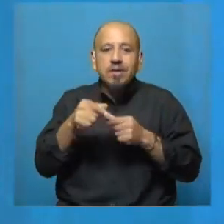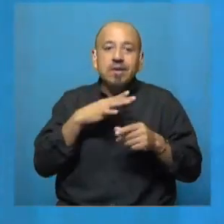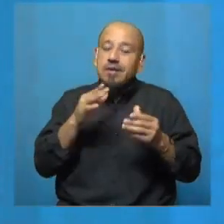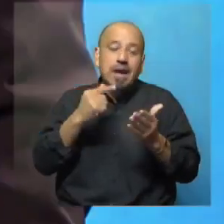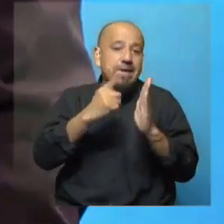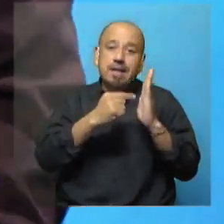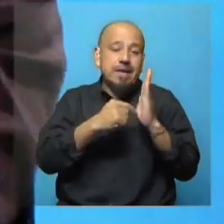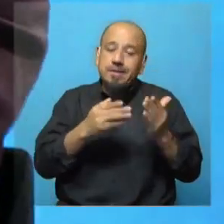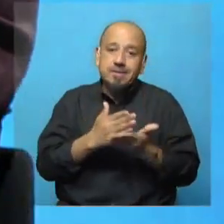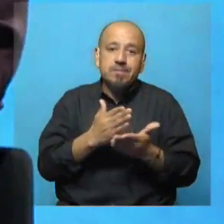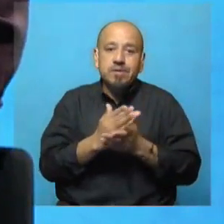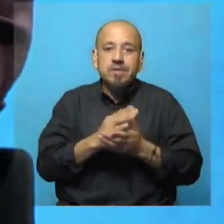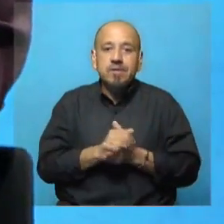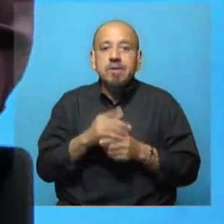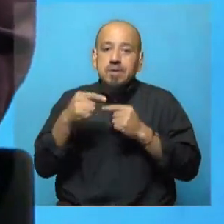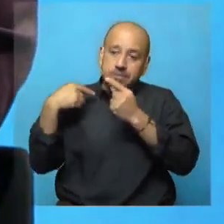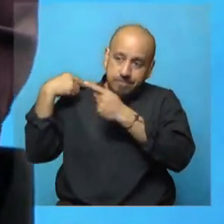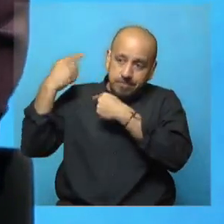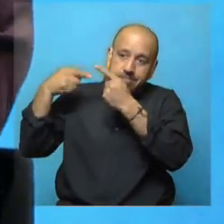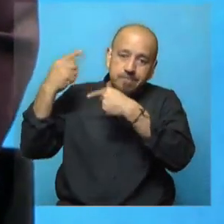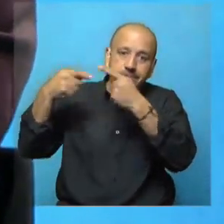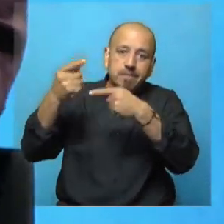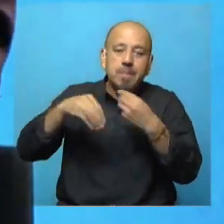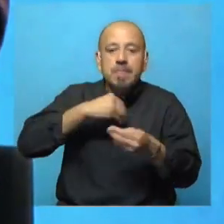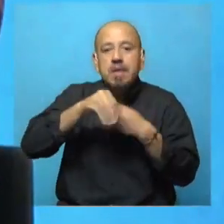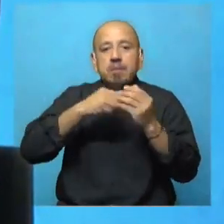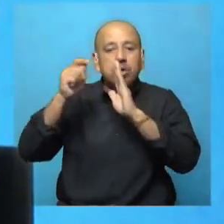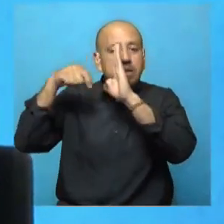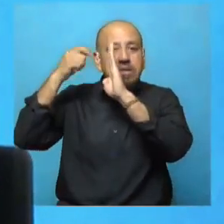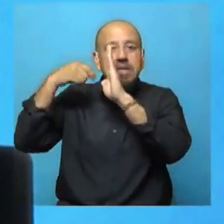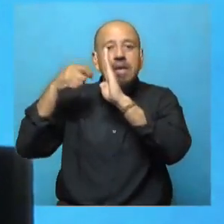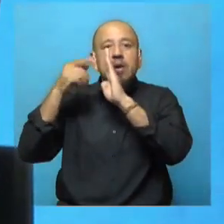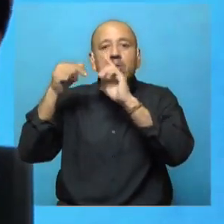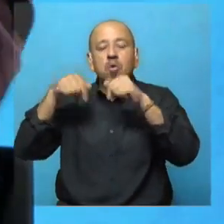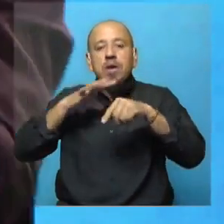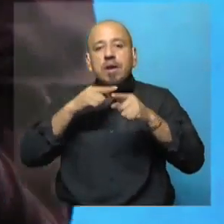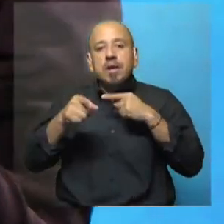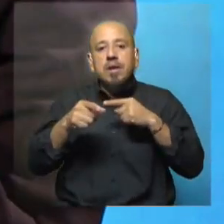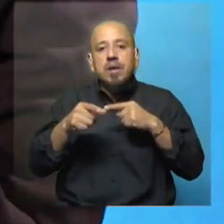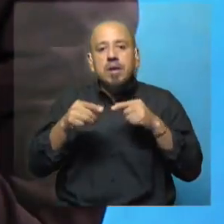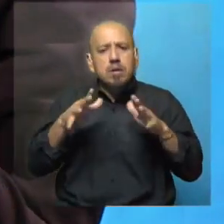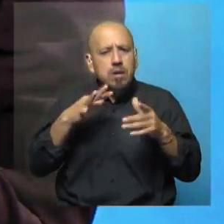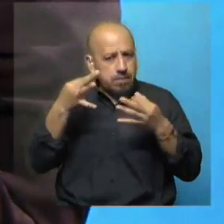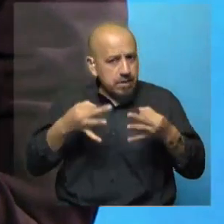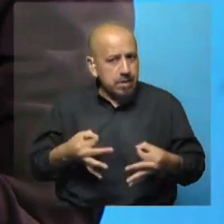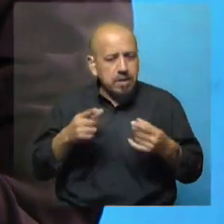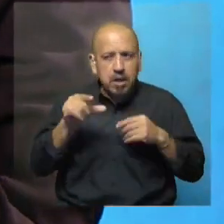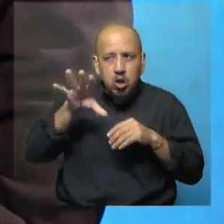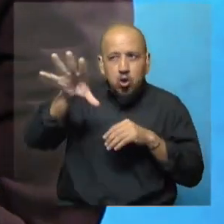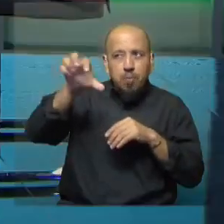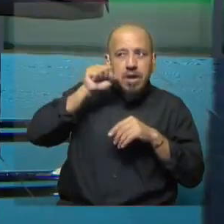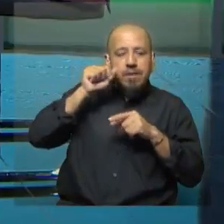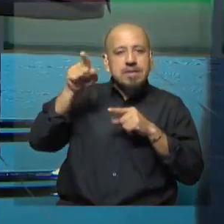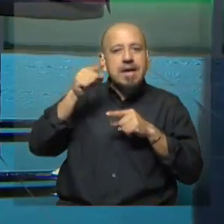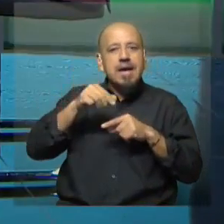este bueno esa herencia familiar Si se quiere por el amor por el cine que hoy está presente en tu carrera es verdad que imitadas muy bien a